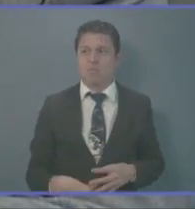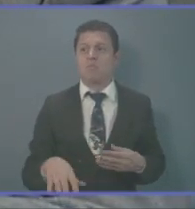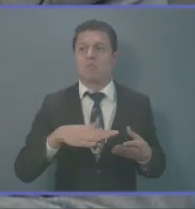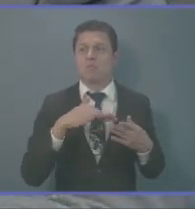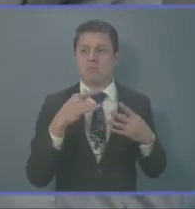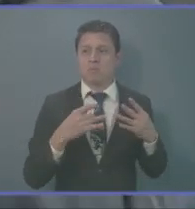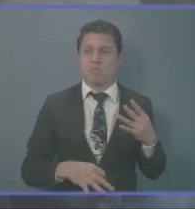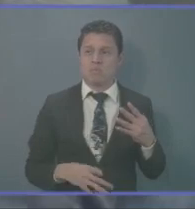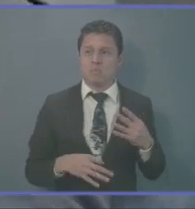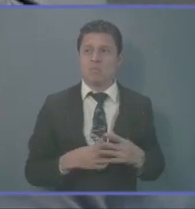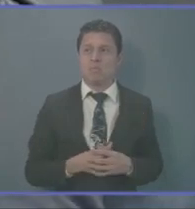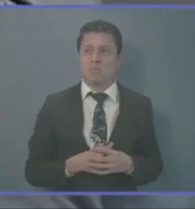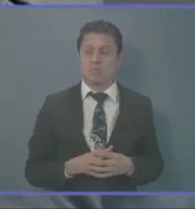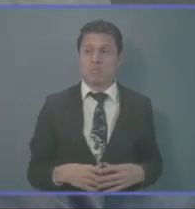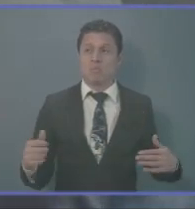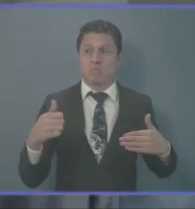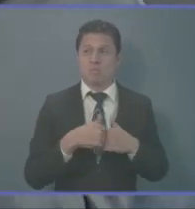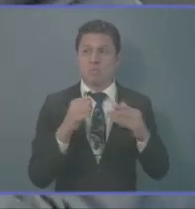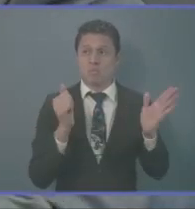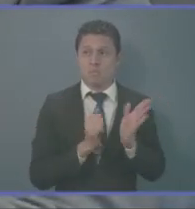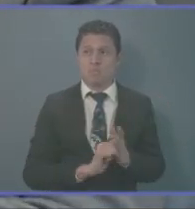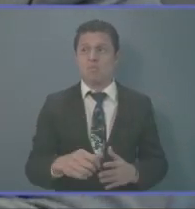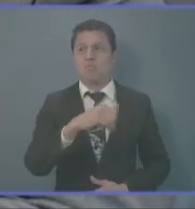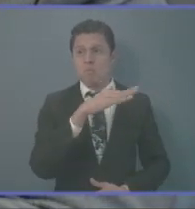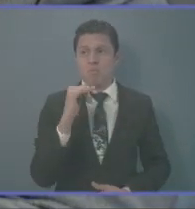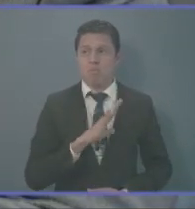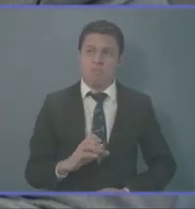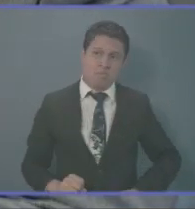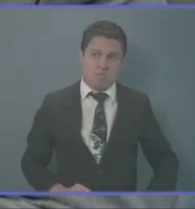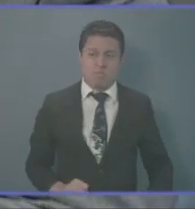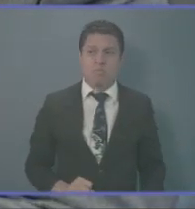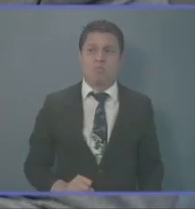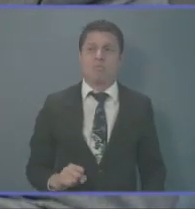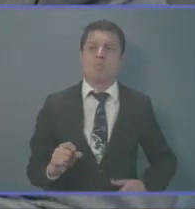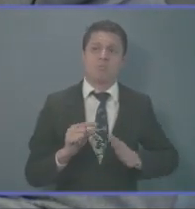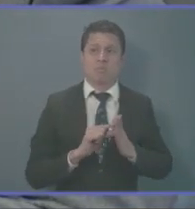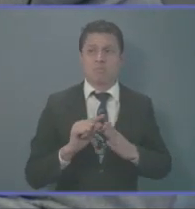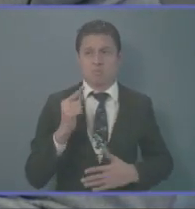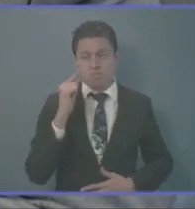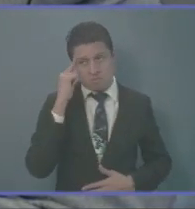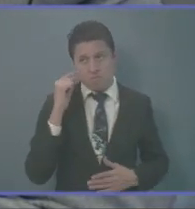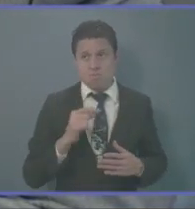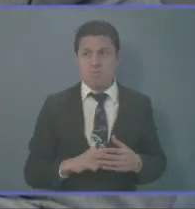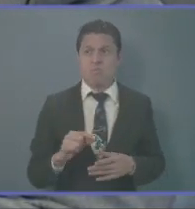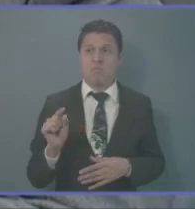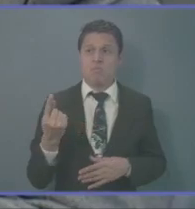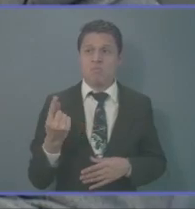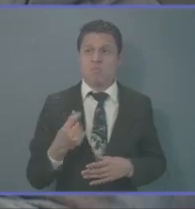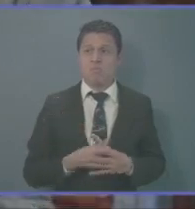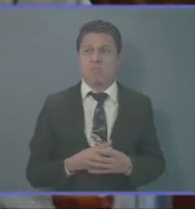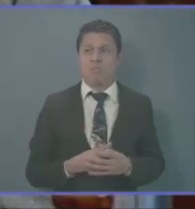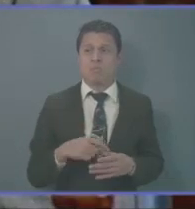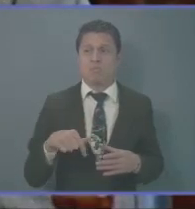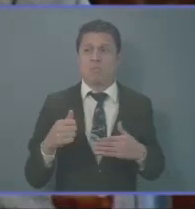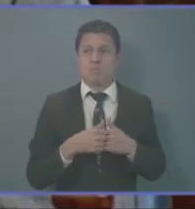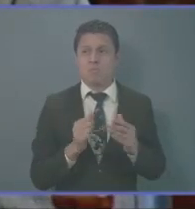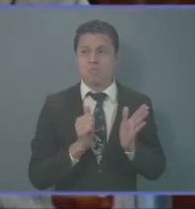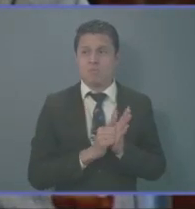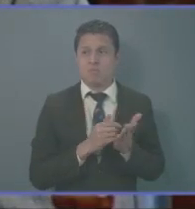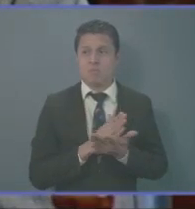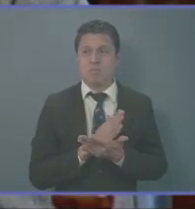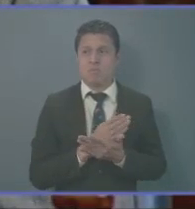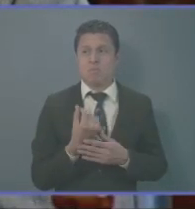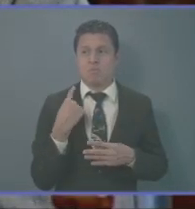Decreto número: la Asamblea Legislativa de la República de El Salvador, considerando, Romanos 1, que esta Asamblea Legislativa,